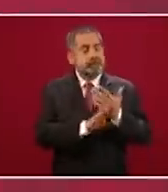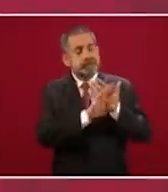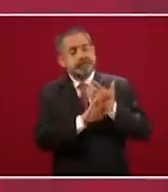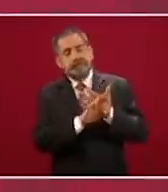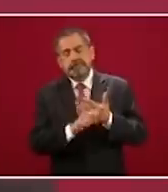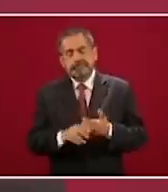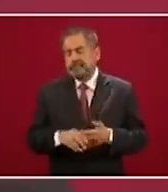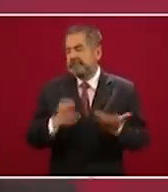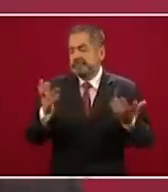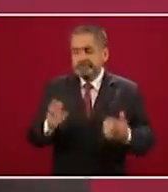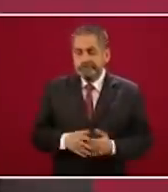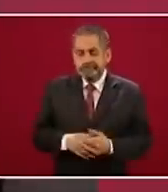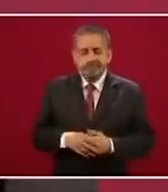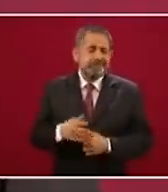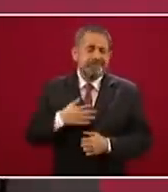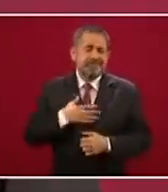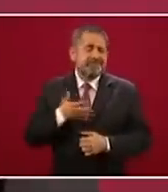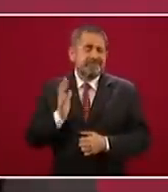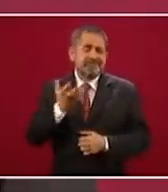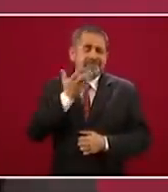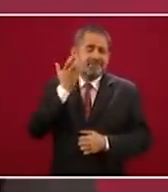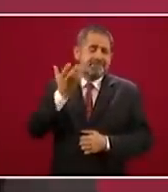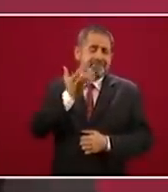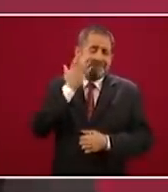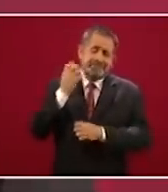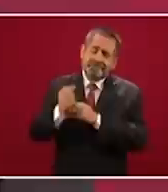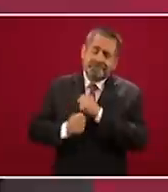imagínense, llevo años